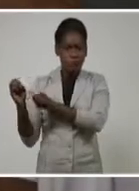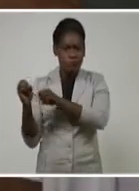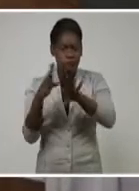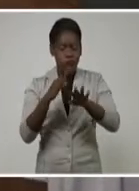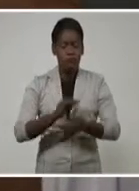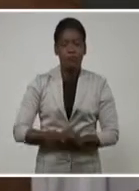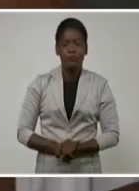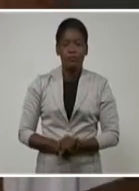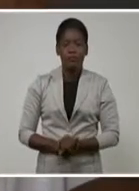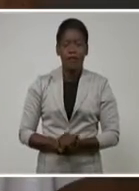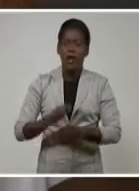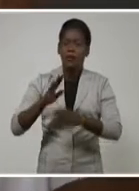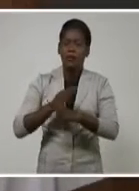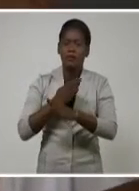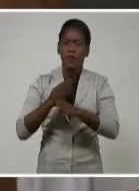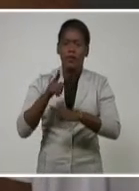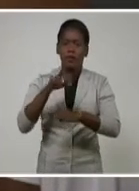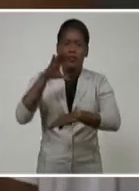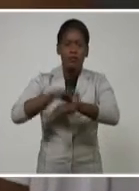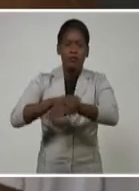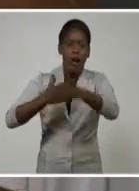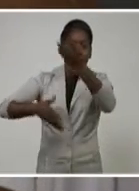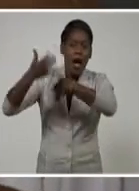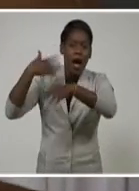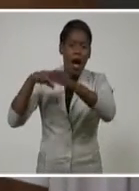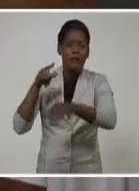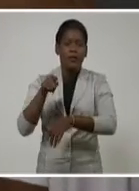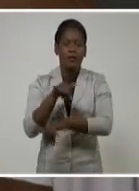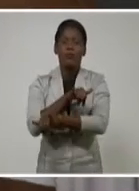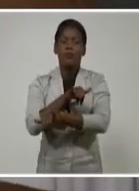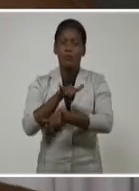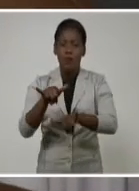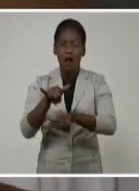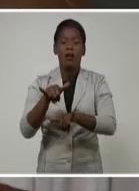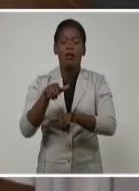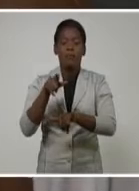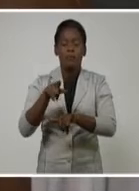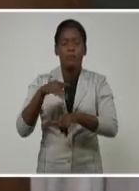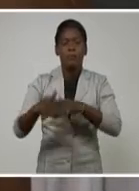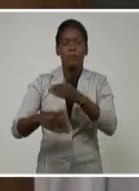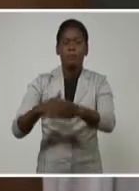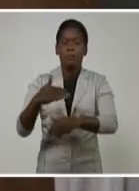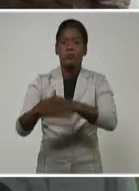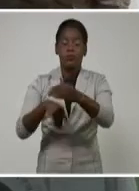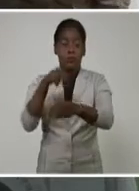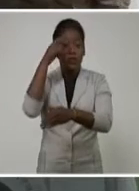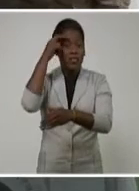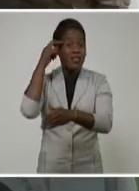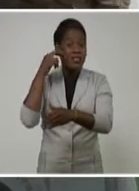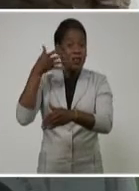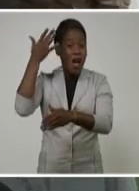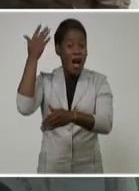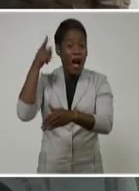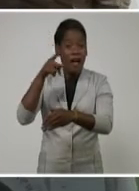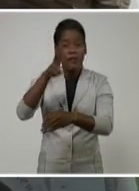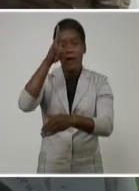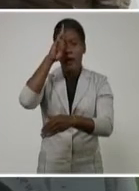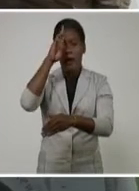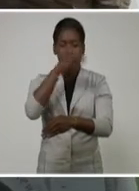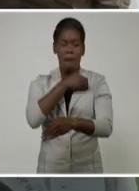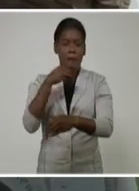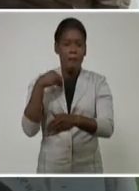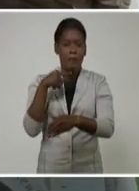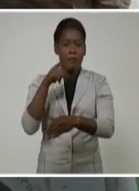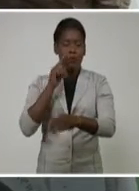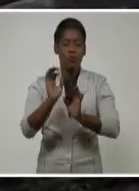tenido diferentes, fue cárcel también, fue recinto ya en el siglo XX de la Cruz Roja. El techo a cuatro